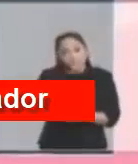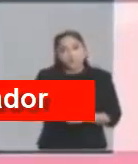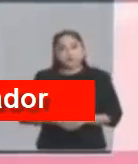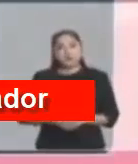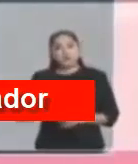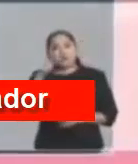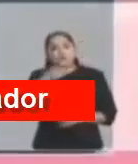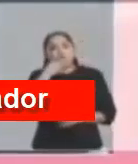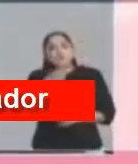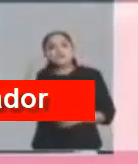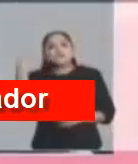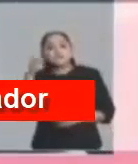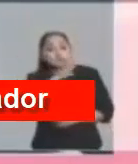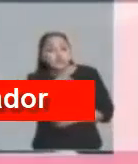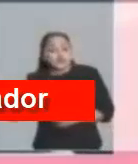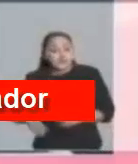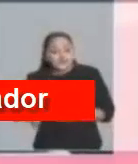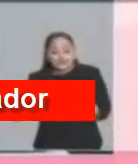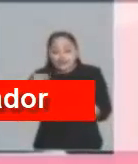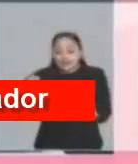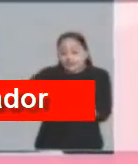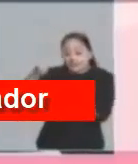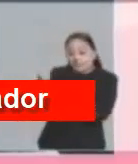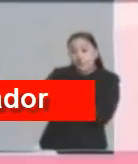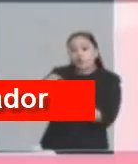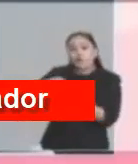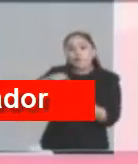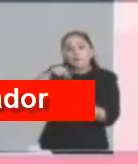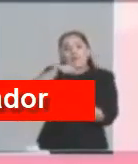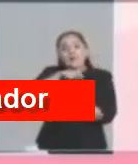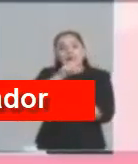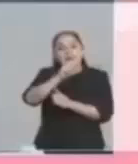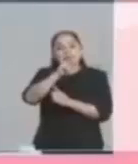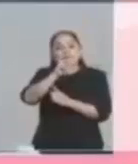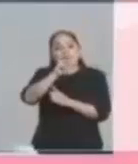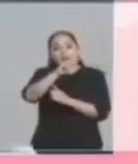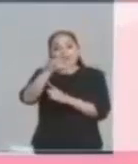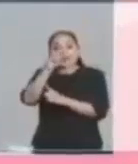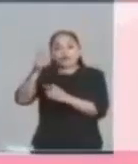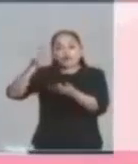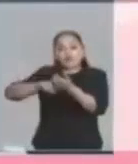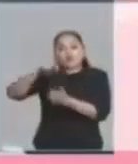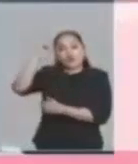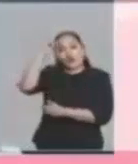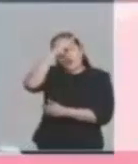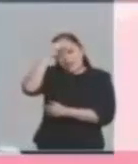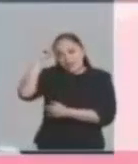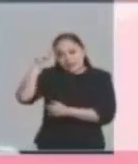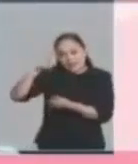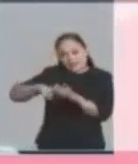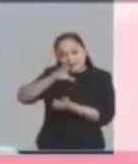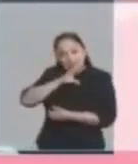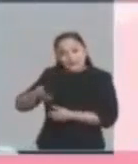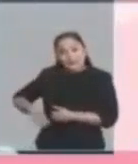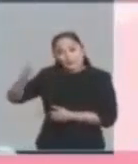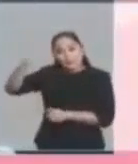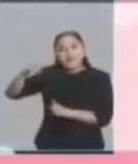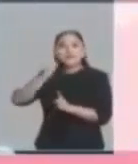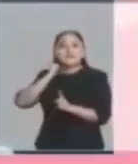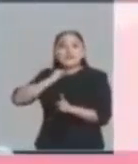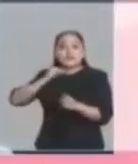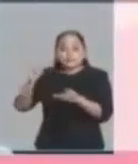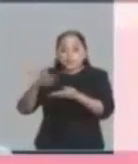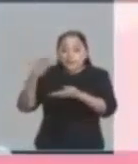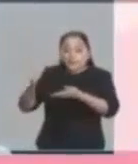y utilizar todos los medios posibles para comunicarlo. Uh-huh. Tatiana, la entrevista va a salir